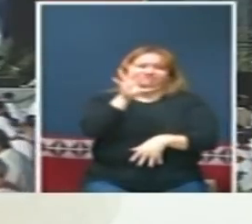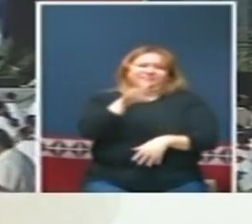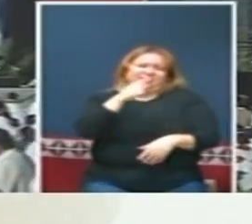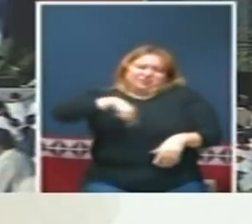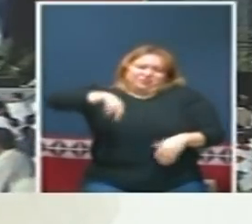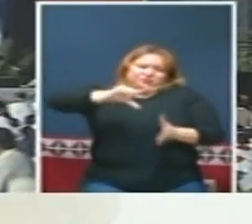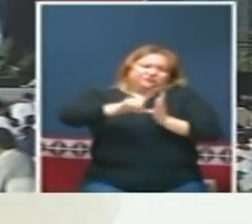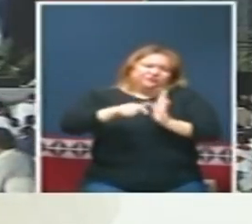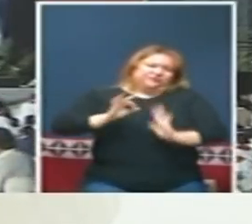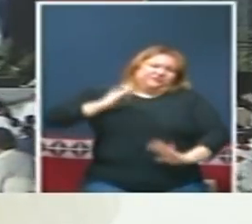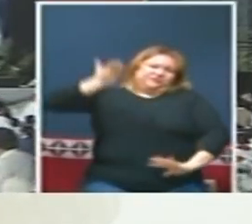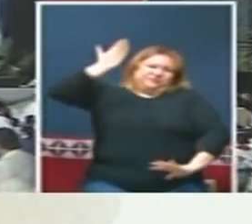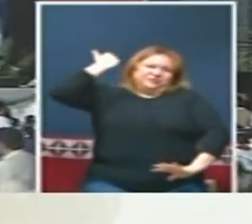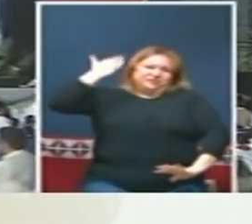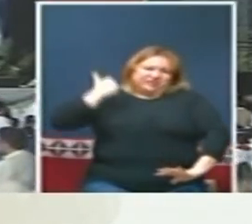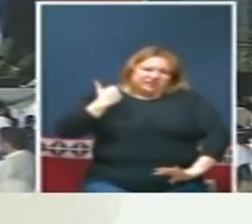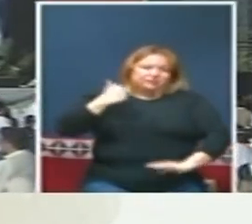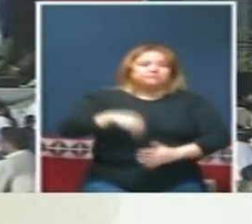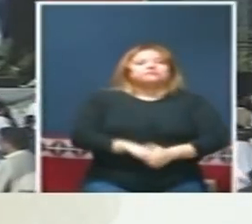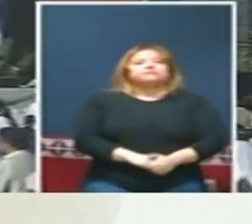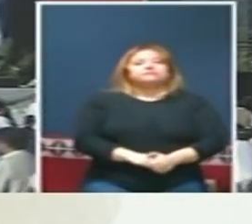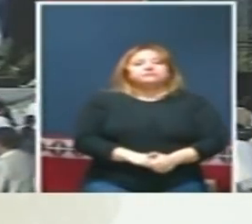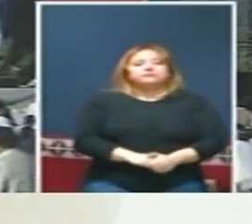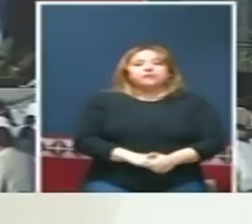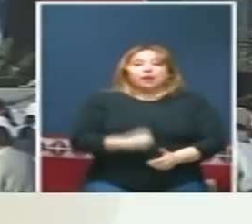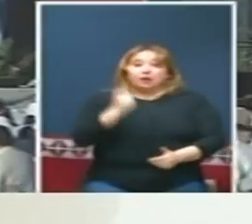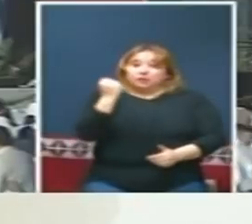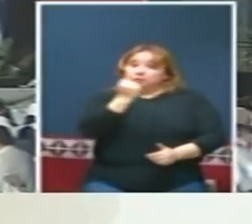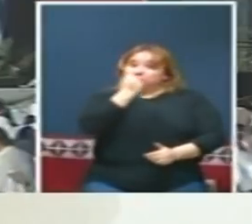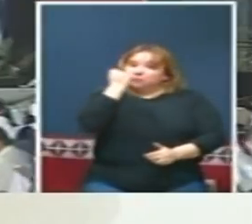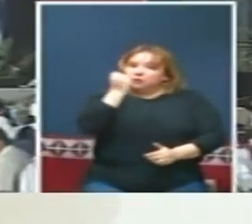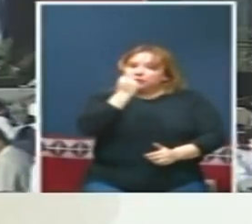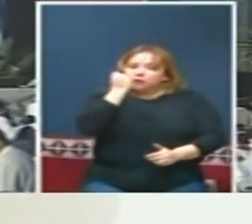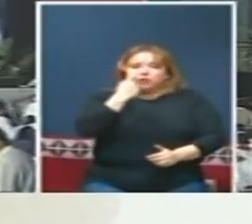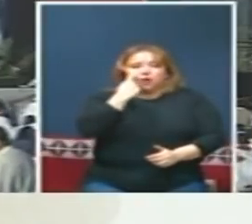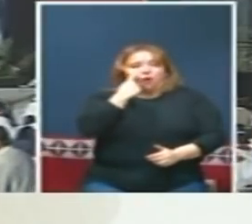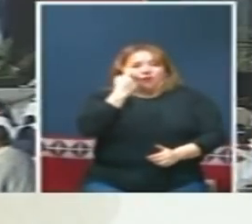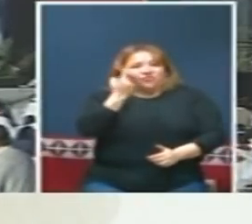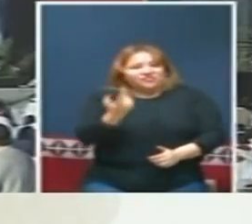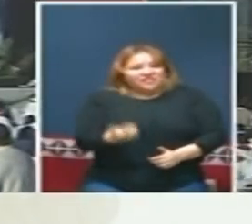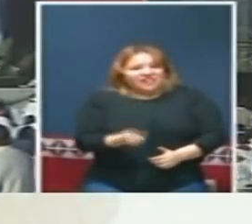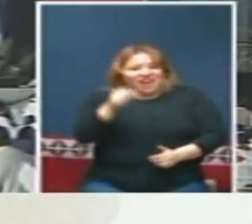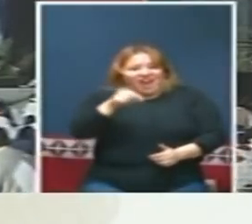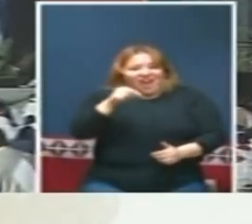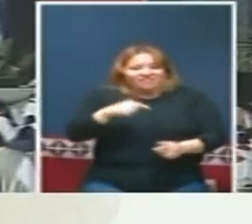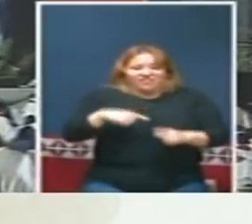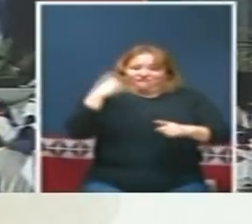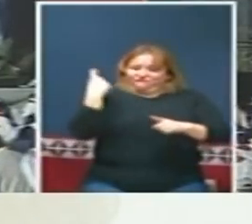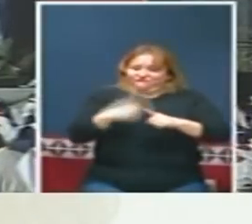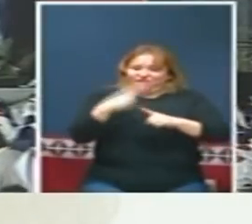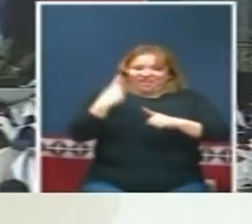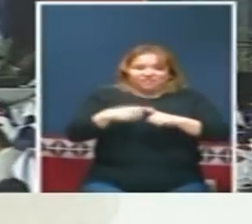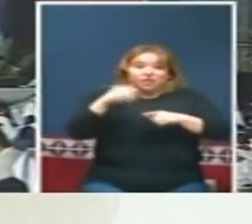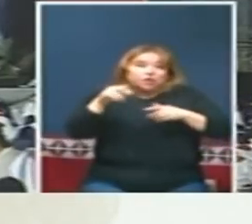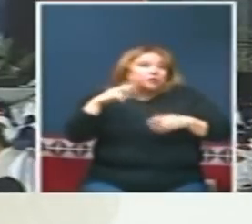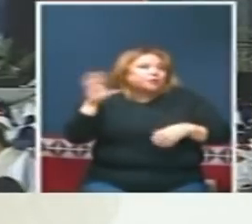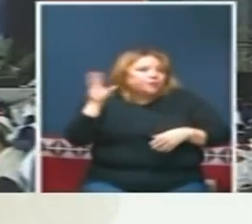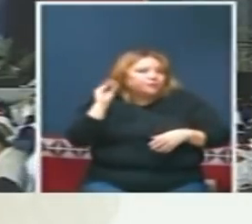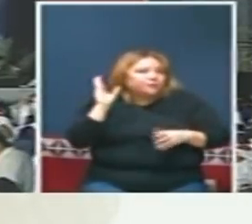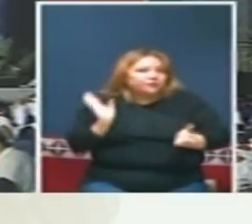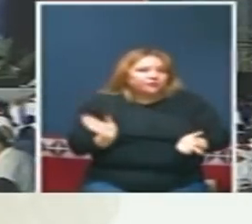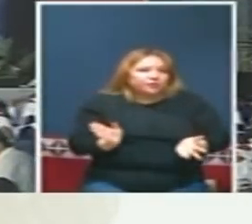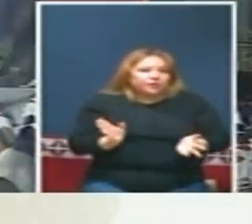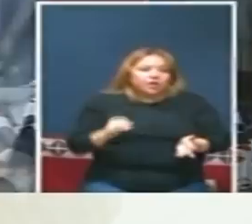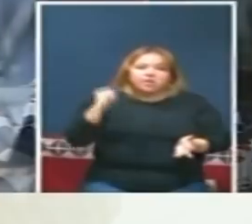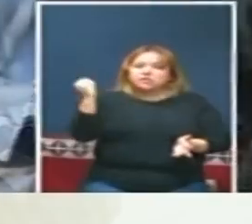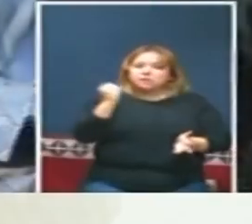años. Bueno, la verdad que es interesante poder conocer y profundizar esta ceremonia con todos los datos, ¿no? Y lo más